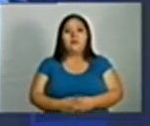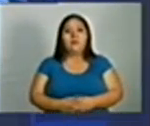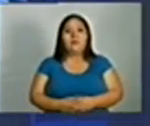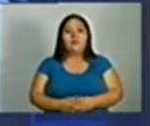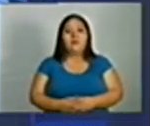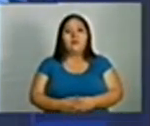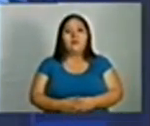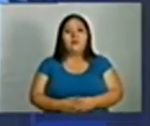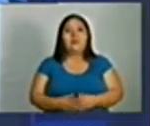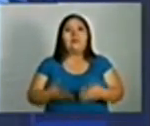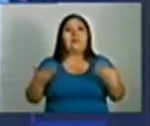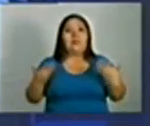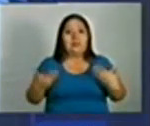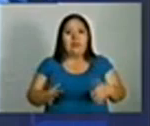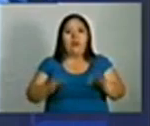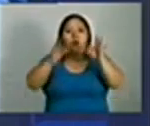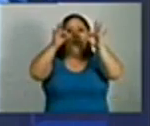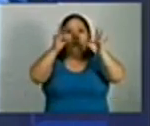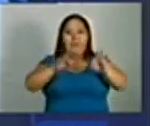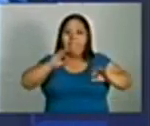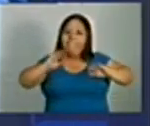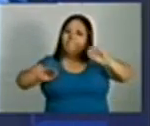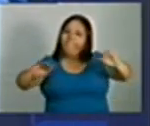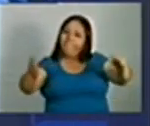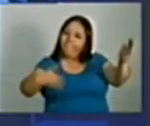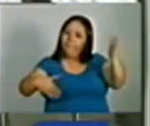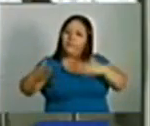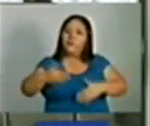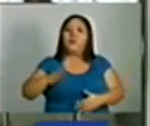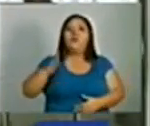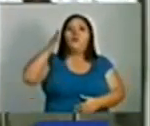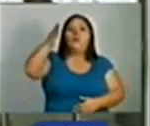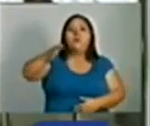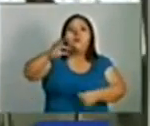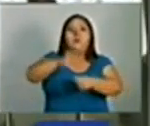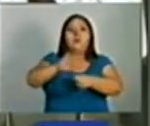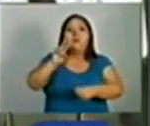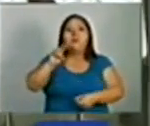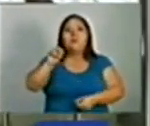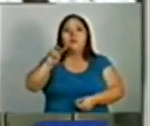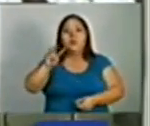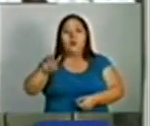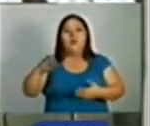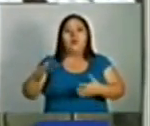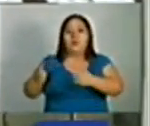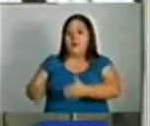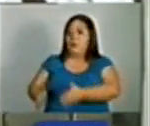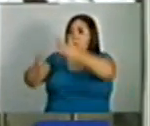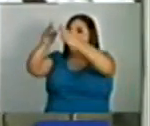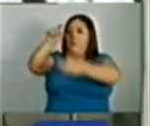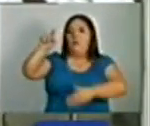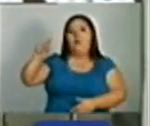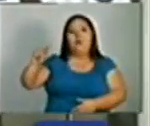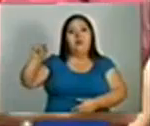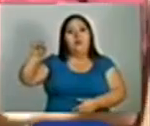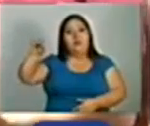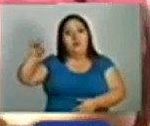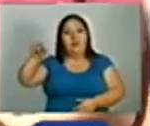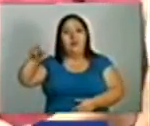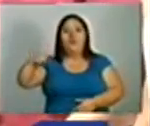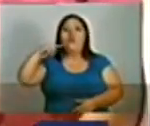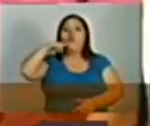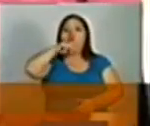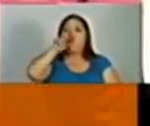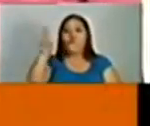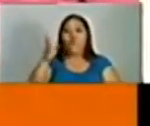Y tras la convocatoria oficial para los comicios 2024, hecha por el Tribunal Supremo Electoral, el partido Frente Farabundo